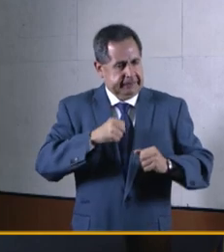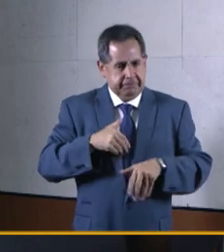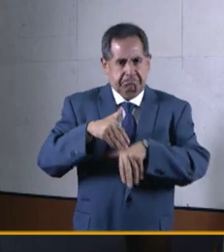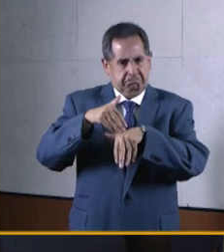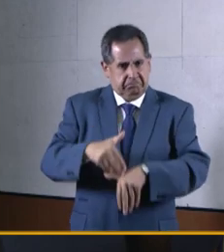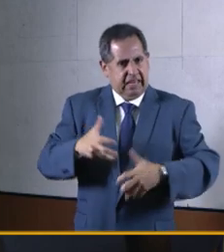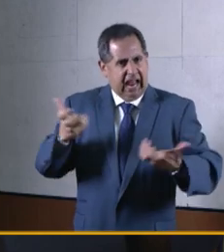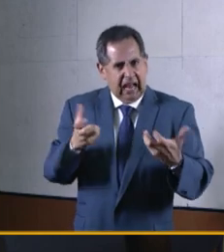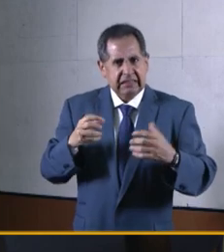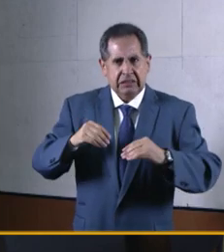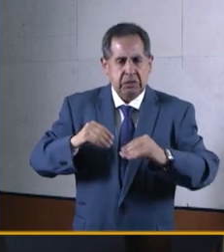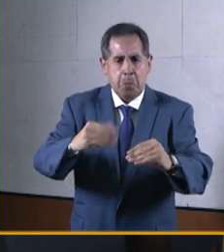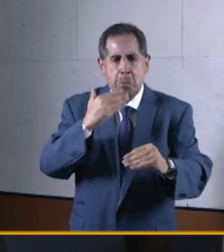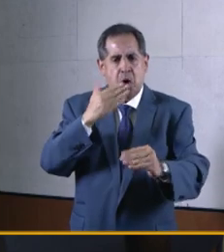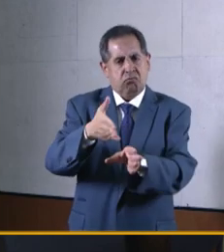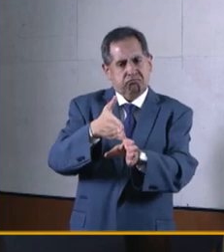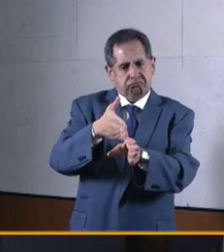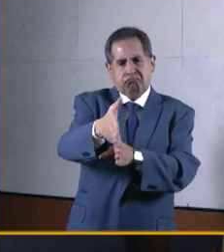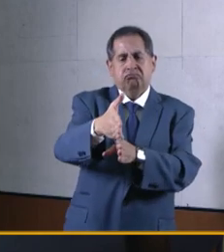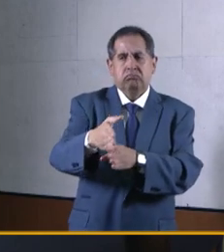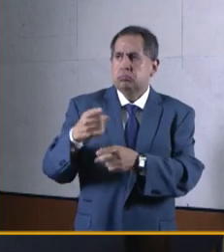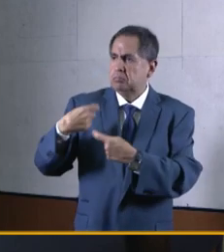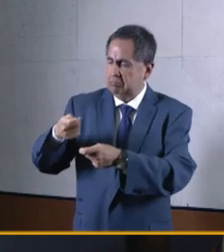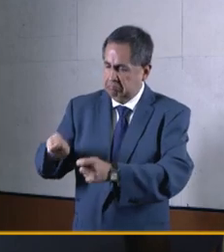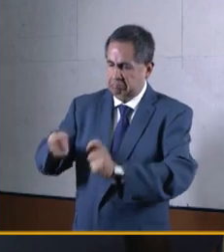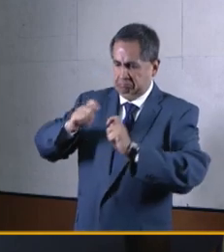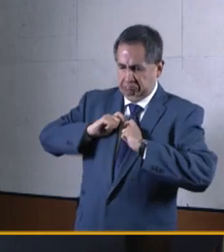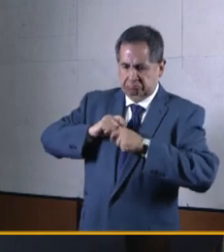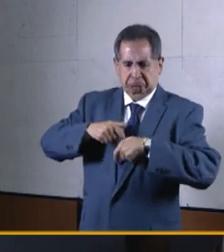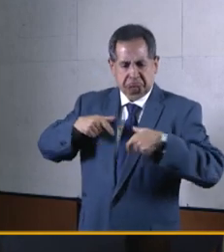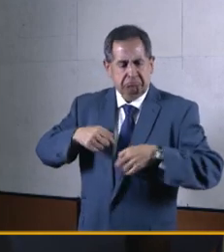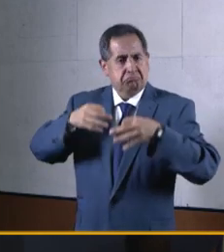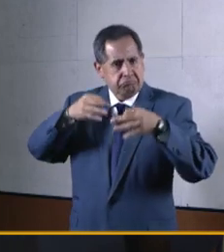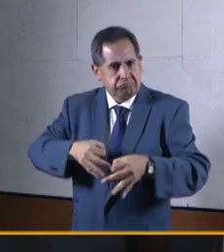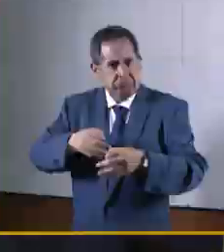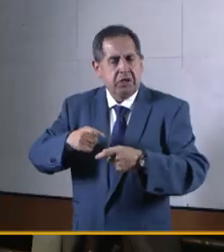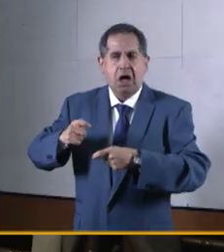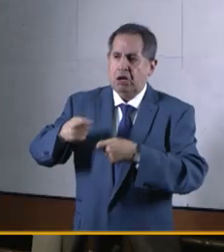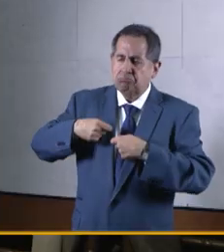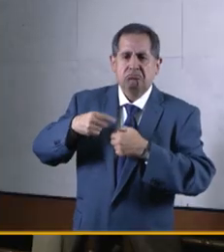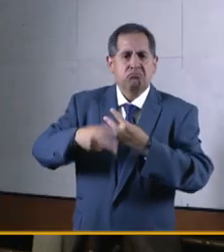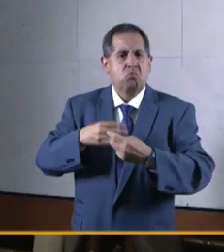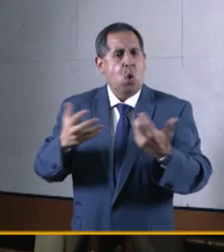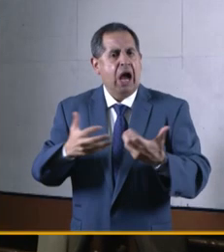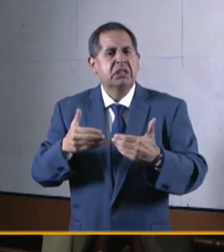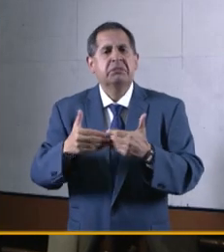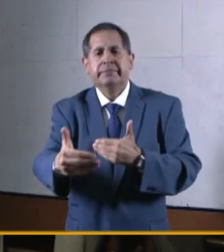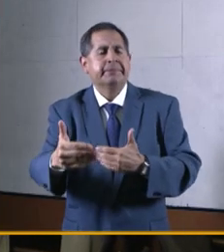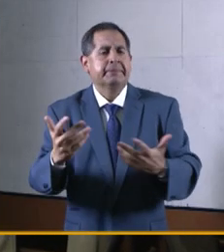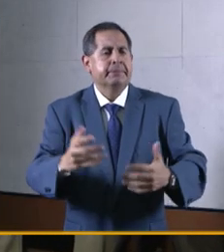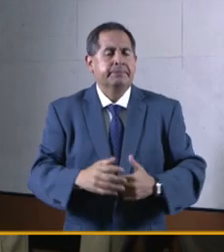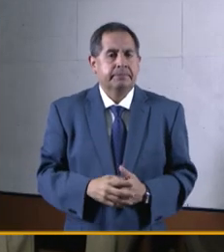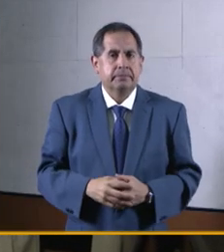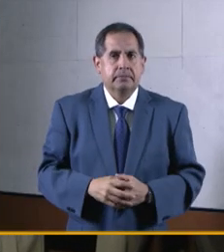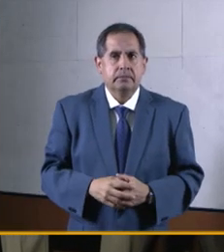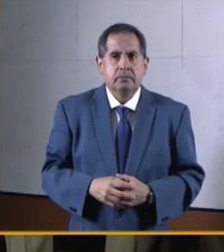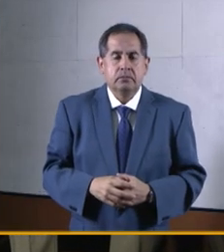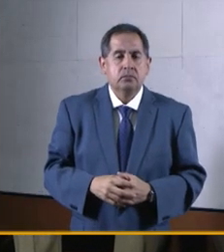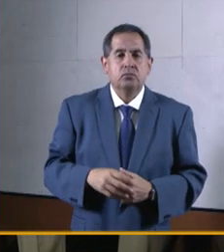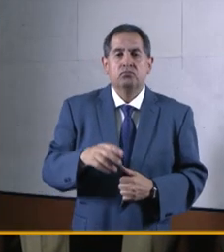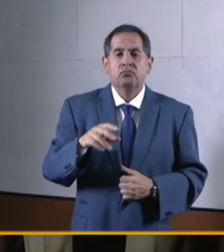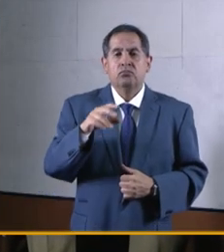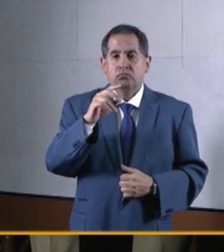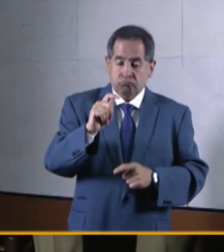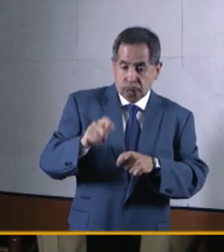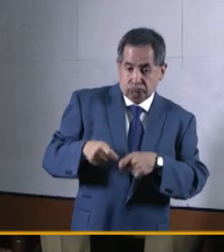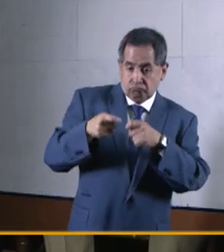la doble misión de ser herederos y protagonistas no pretenderán edificar la parte que